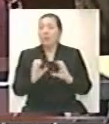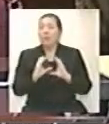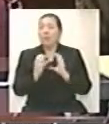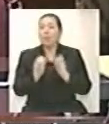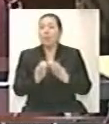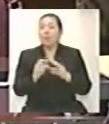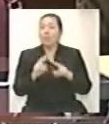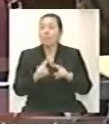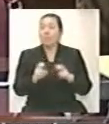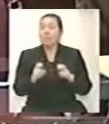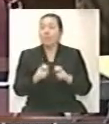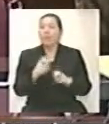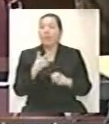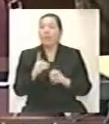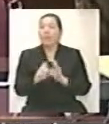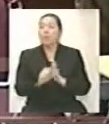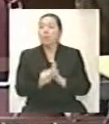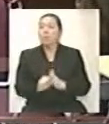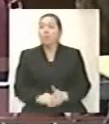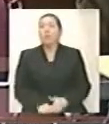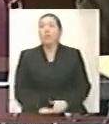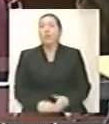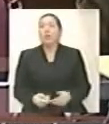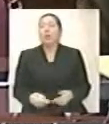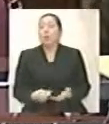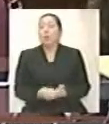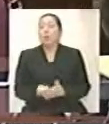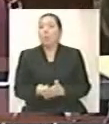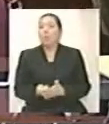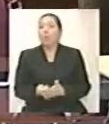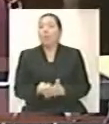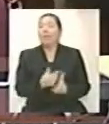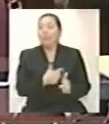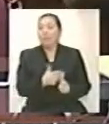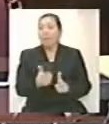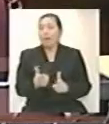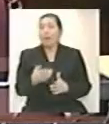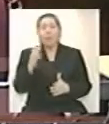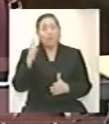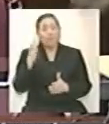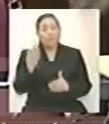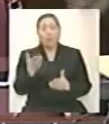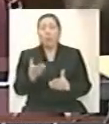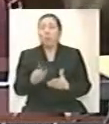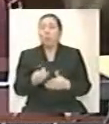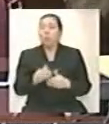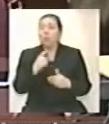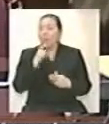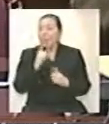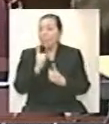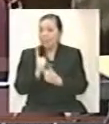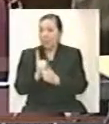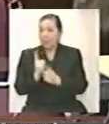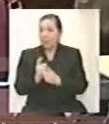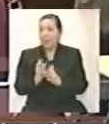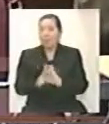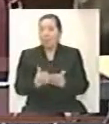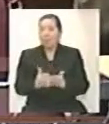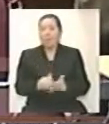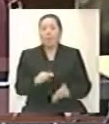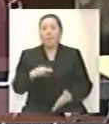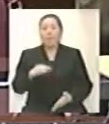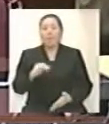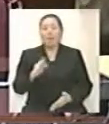Congreso y analiza el uso de los decretos supremos en la compra de armas por el gobierno de Fujimori. Gracias a su consultoría publica su libro El Estado